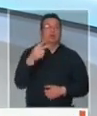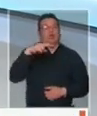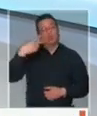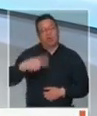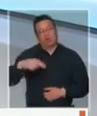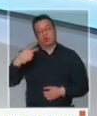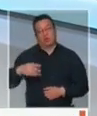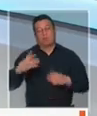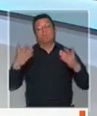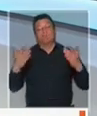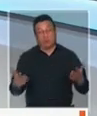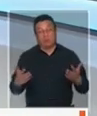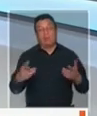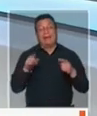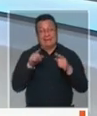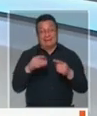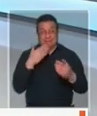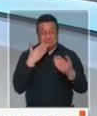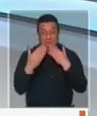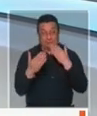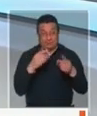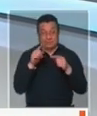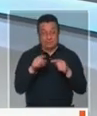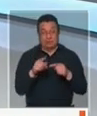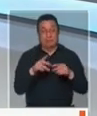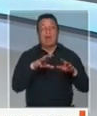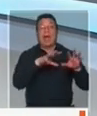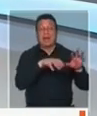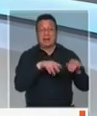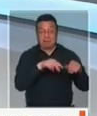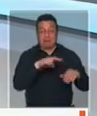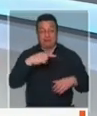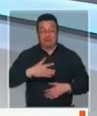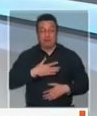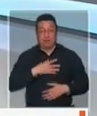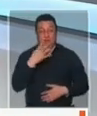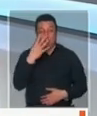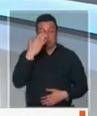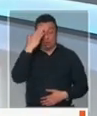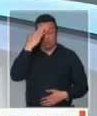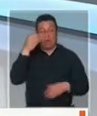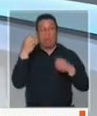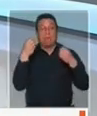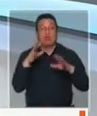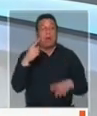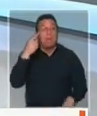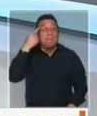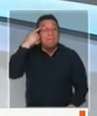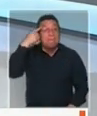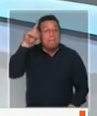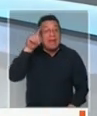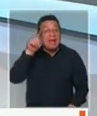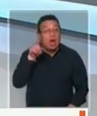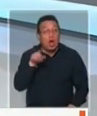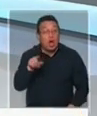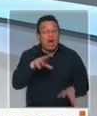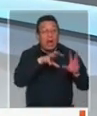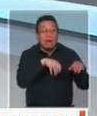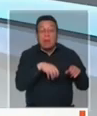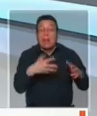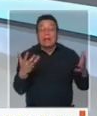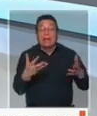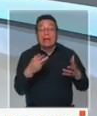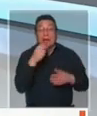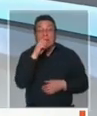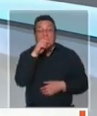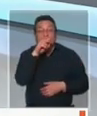dueños. Bueno, de eso vamos a hablar ahora, de una mascota que hace 4 días se perdió, pero estamos hablando de una serpiente